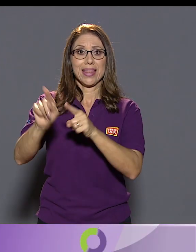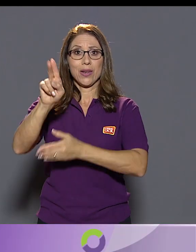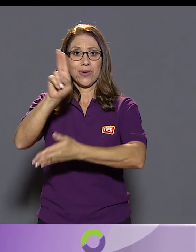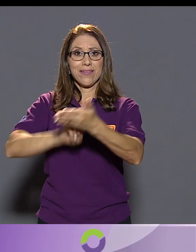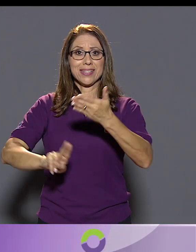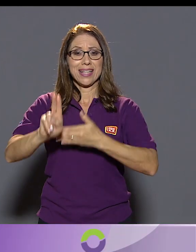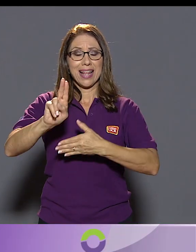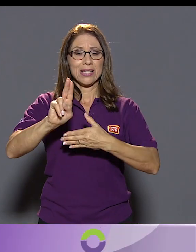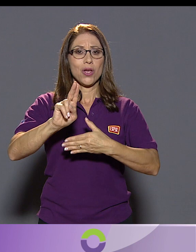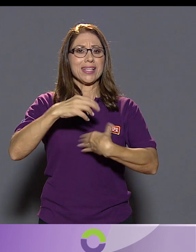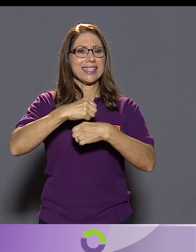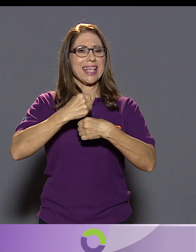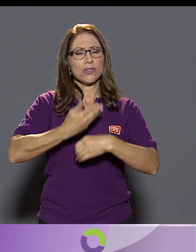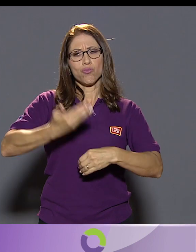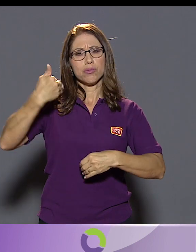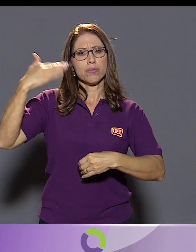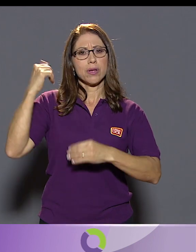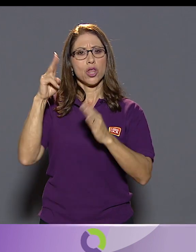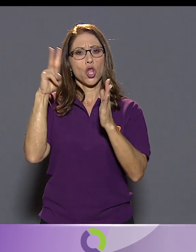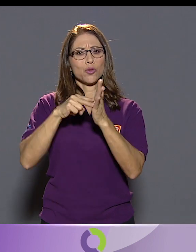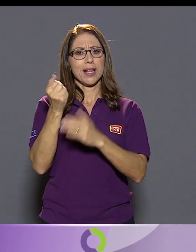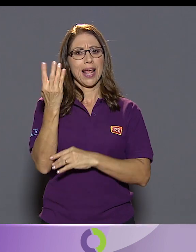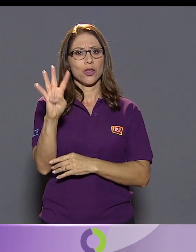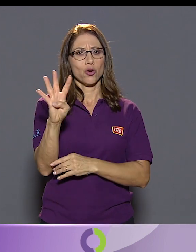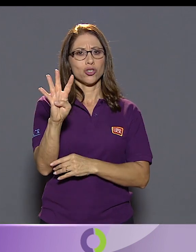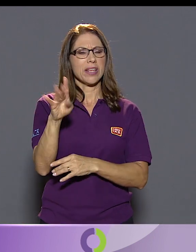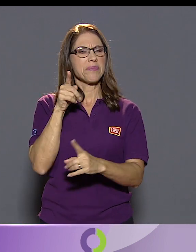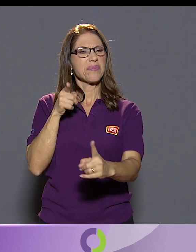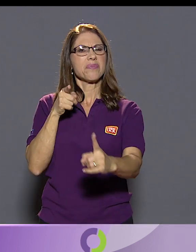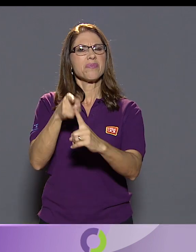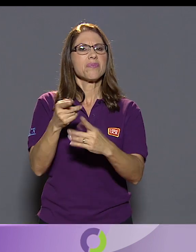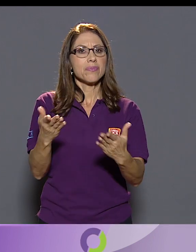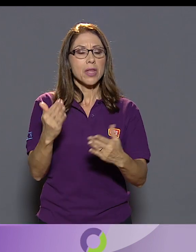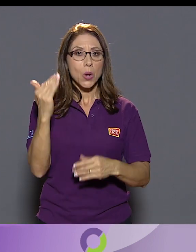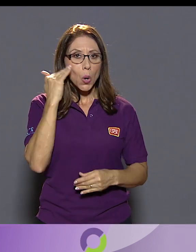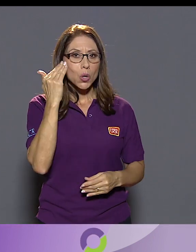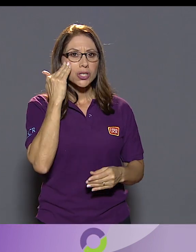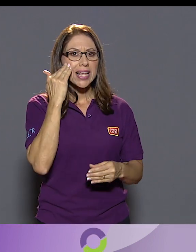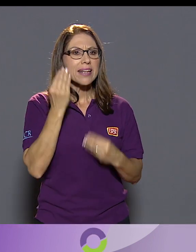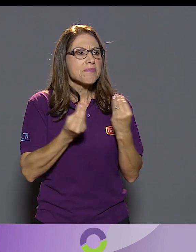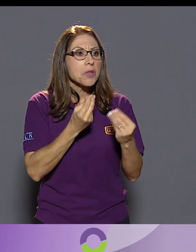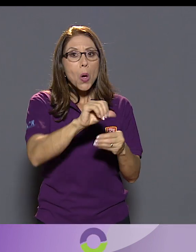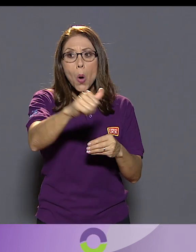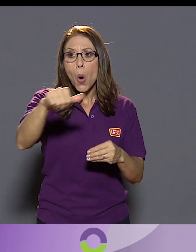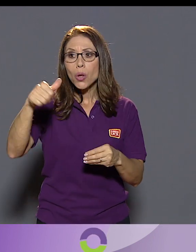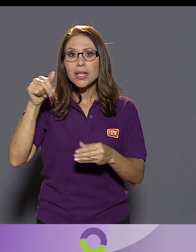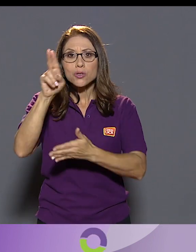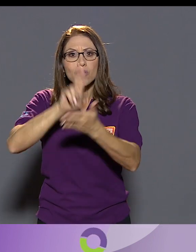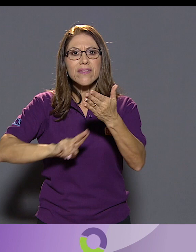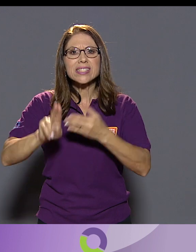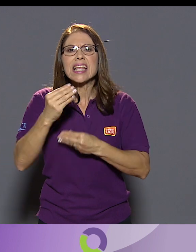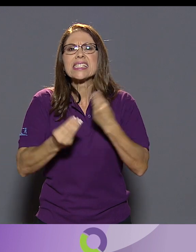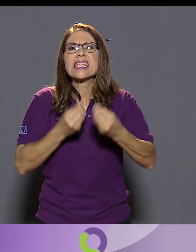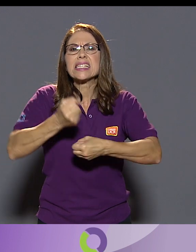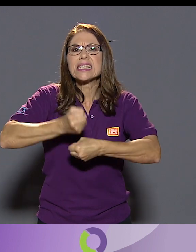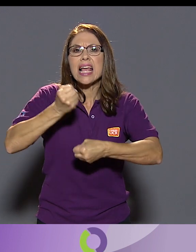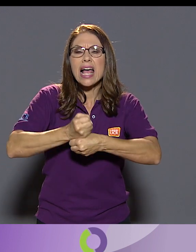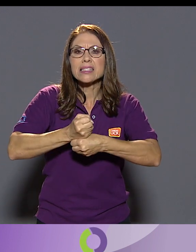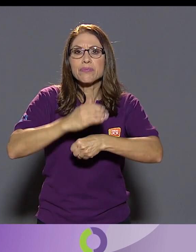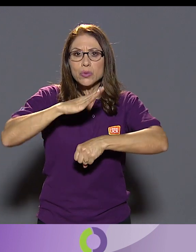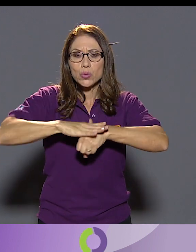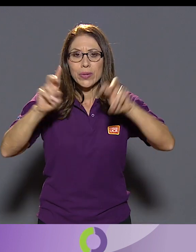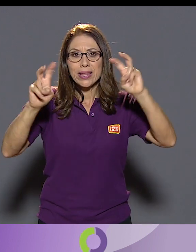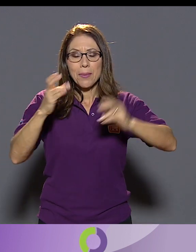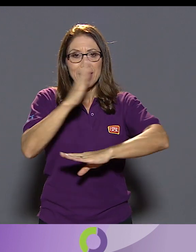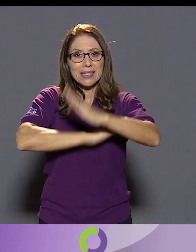sobre discapacidad se hizo en el año 2014 y la intención fue conocer qué se hace en las demás universidades que tenga que ver con el tema de la